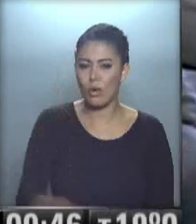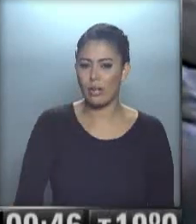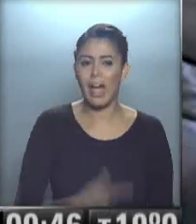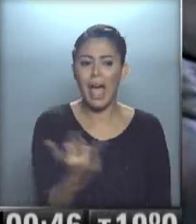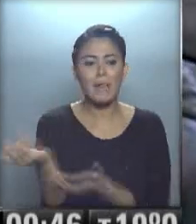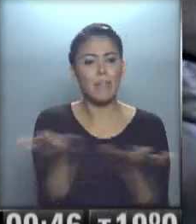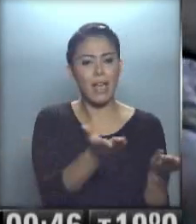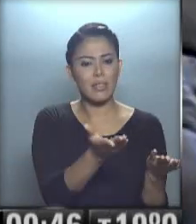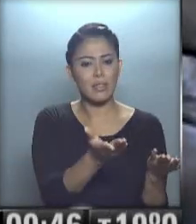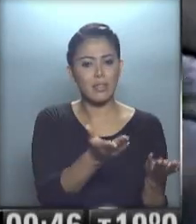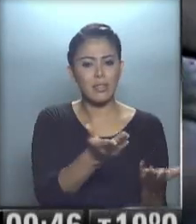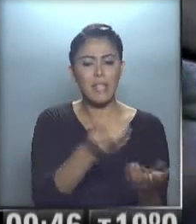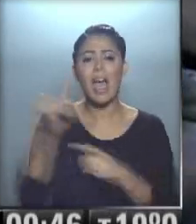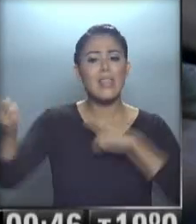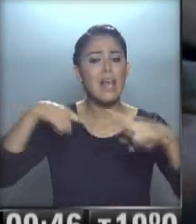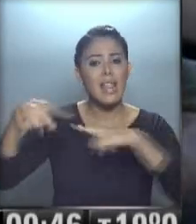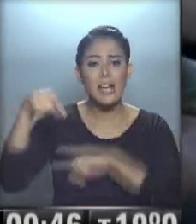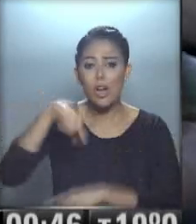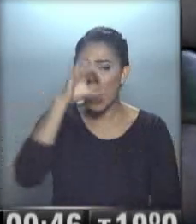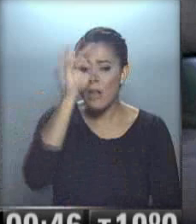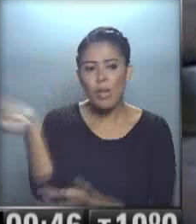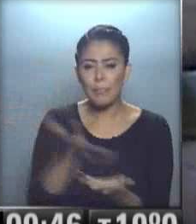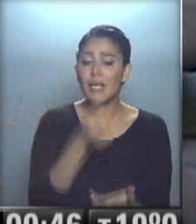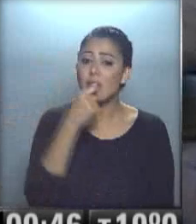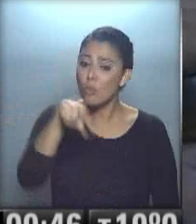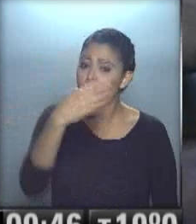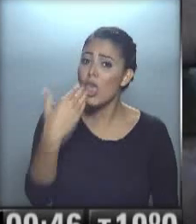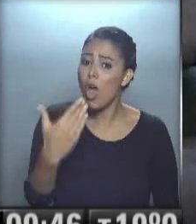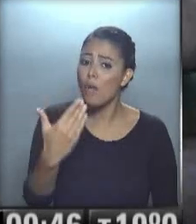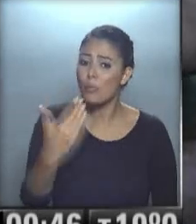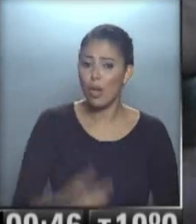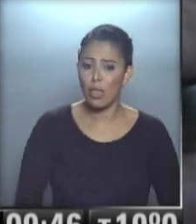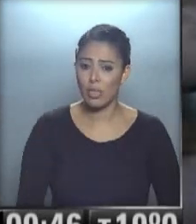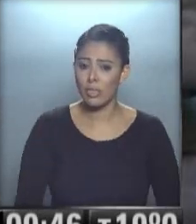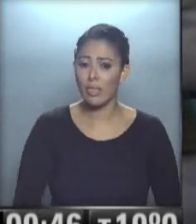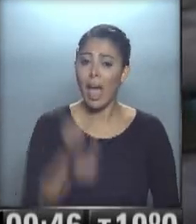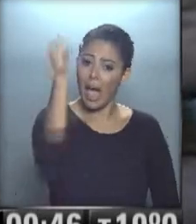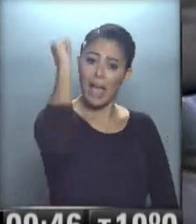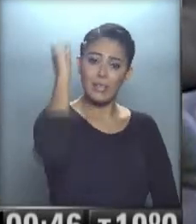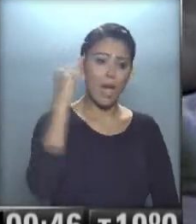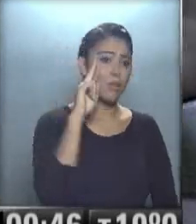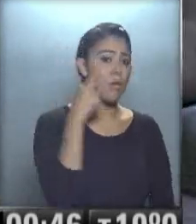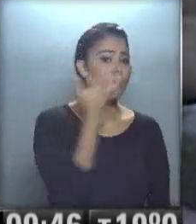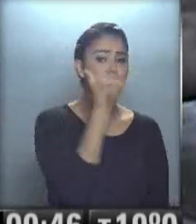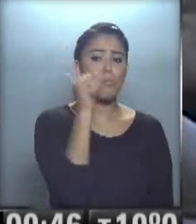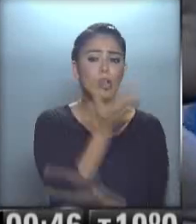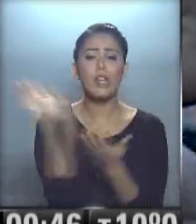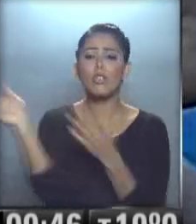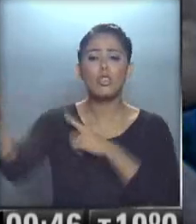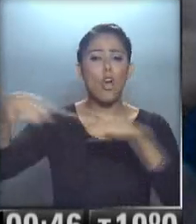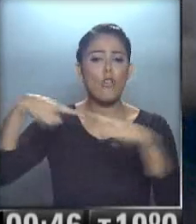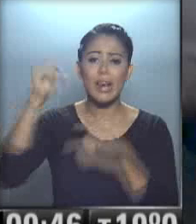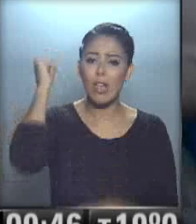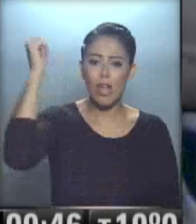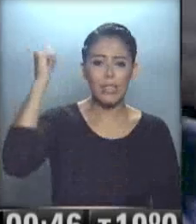nos invitó a ningún delegado acá. Si ustedes pueden hacer un paneo, atrás mío, están todos los delegados acá